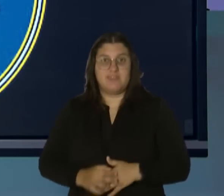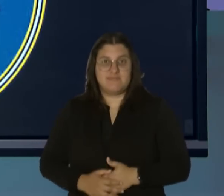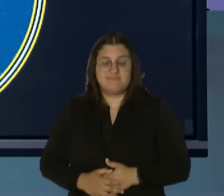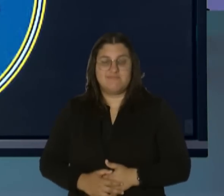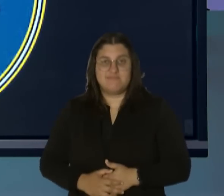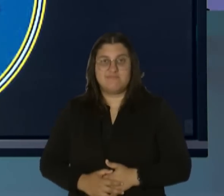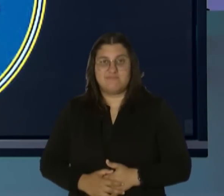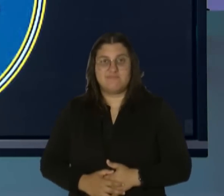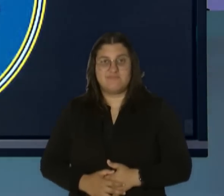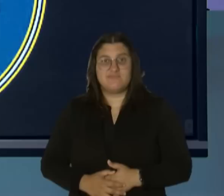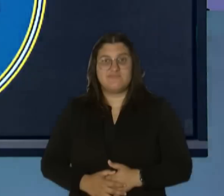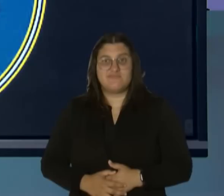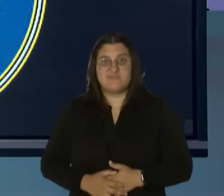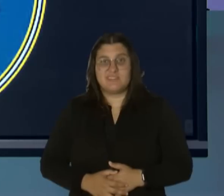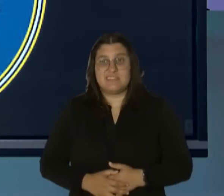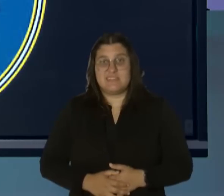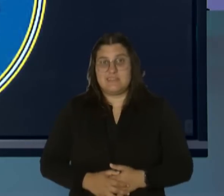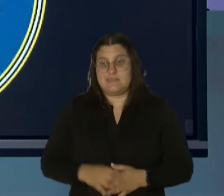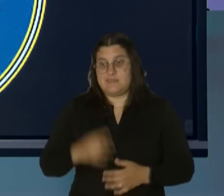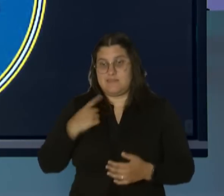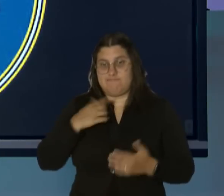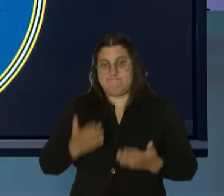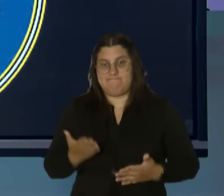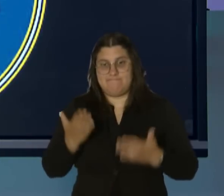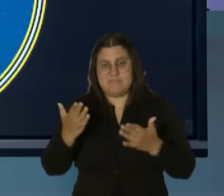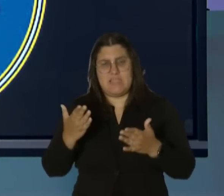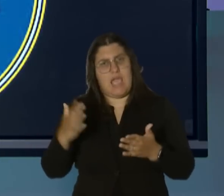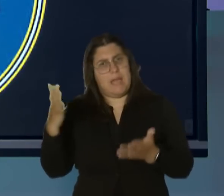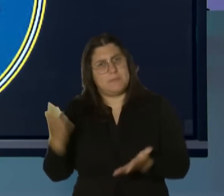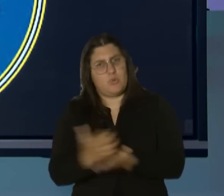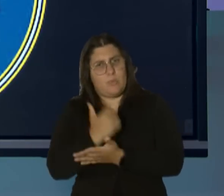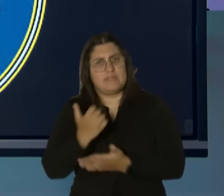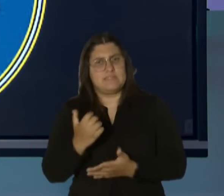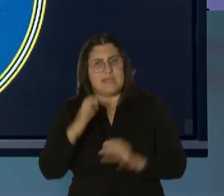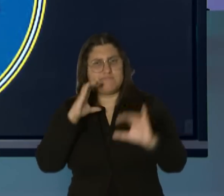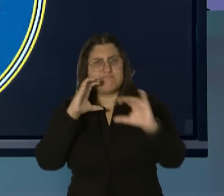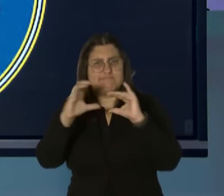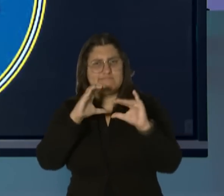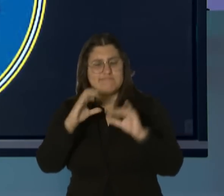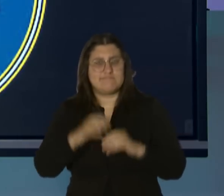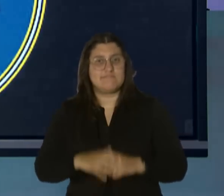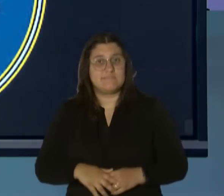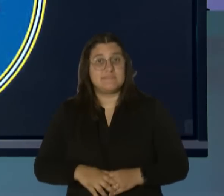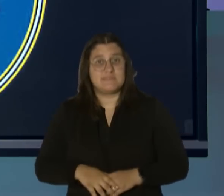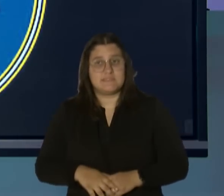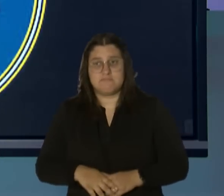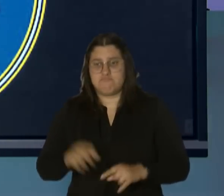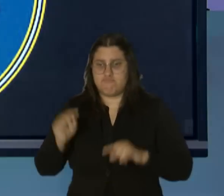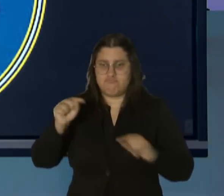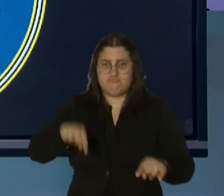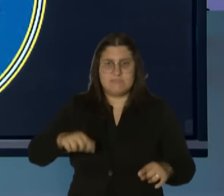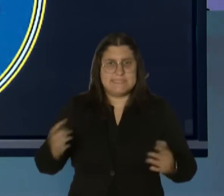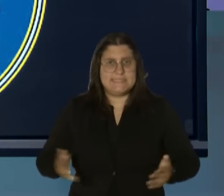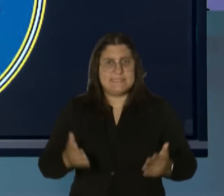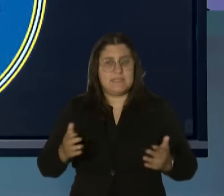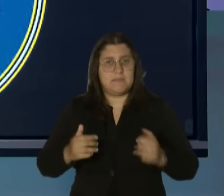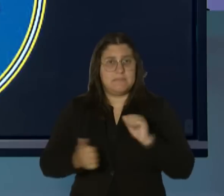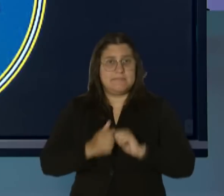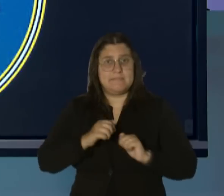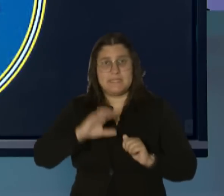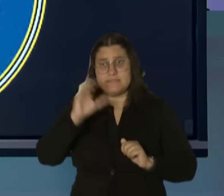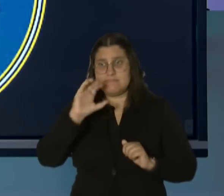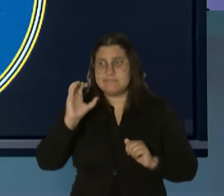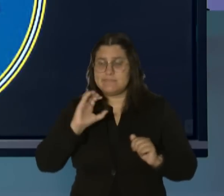Comunidad, de vuelta a la vida, le brinda a usted, aprovechelo, comuníquese, llegue hasta el cuartel más cercano, pregunte por alguien